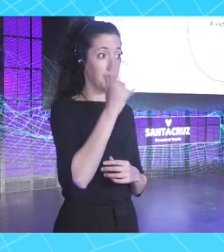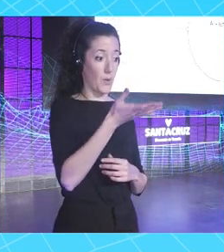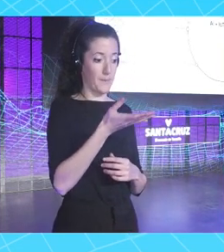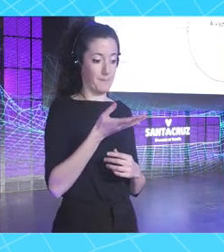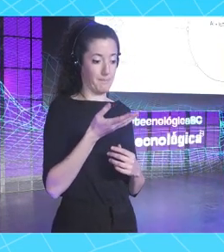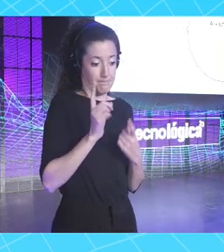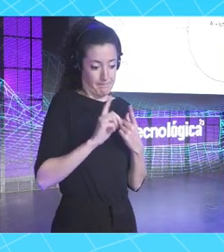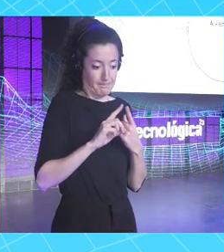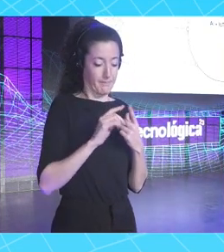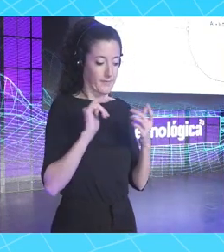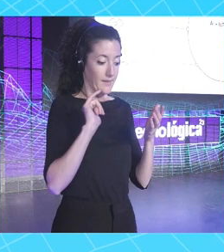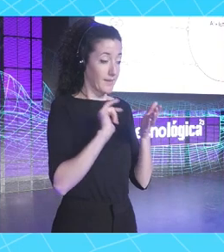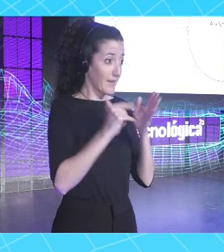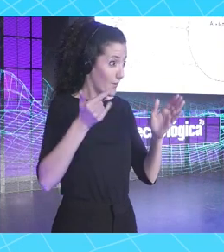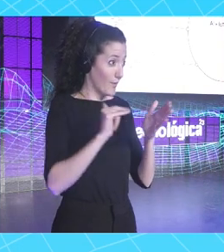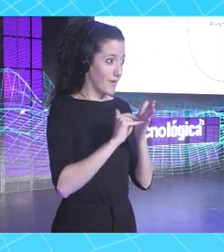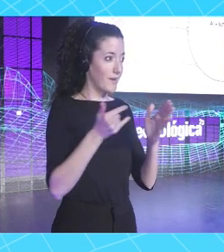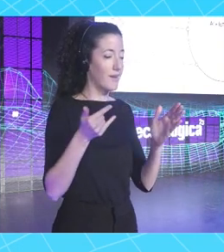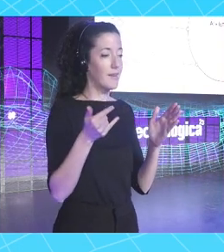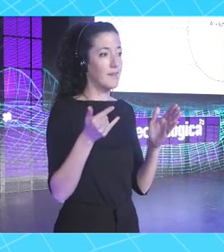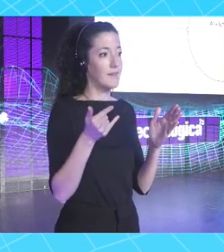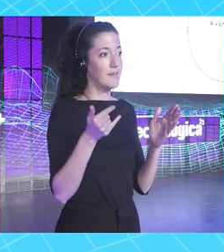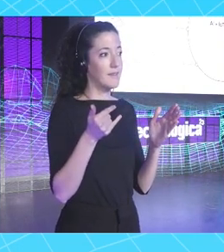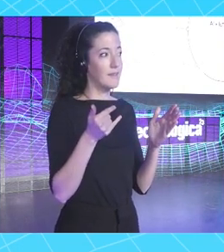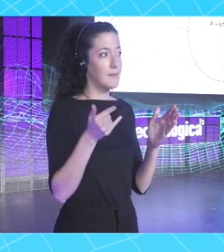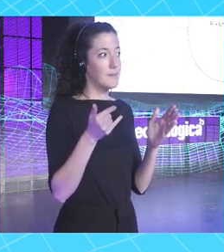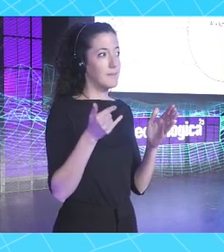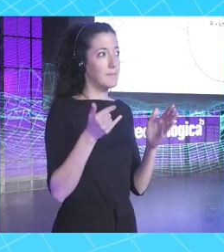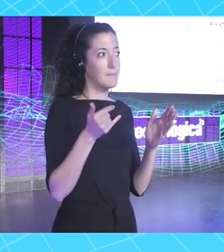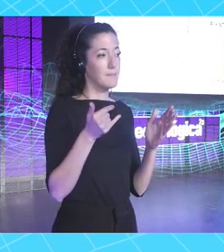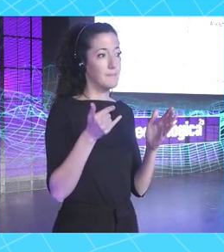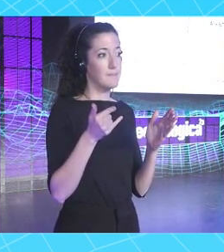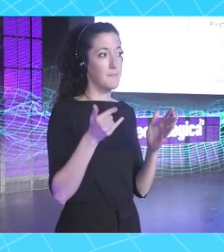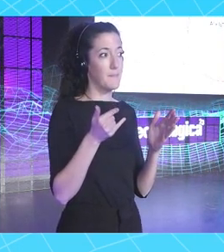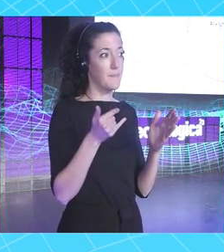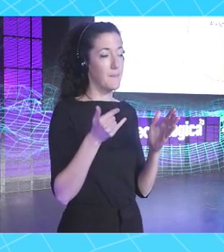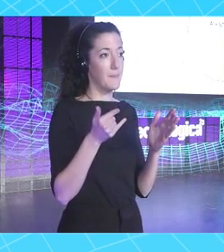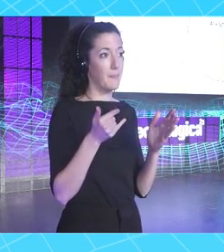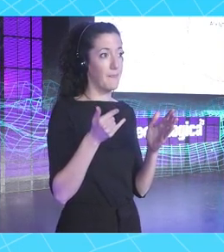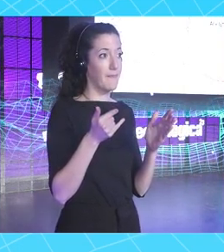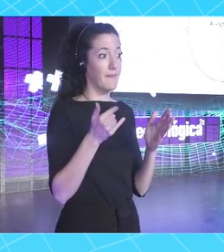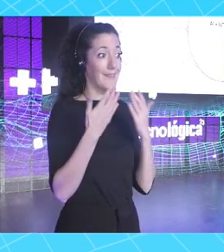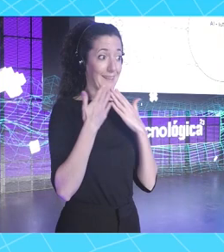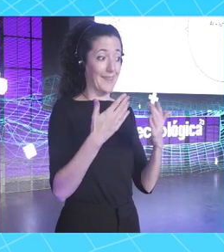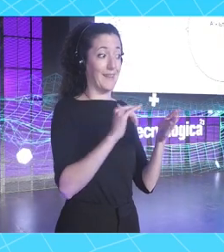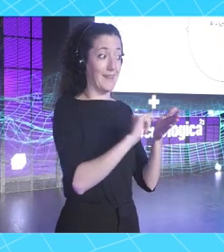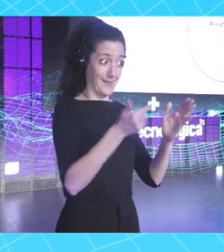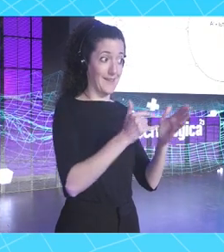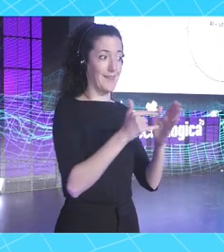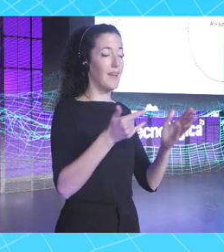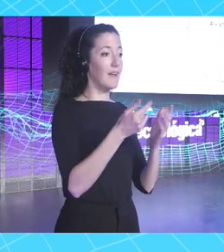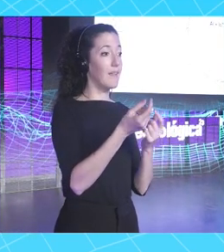tenemos que ser tenemos una manera de nos de transformar los datos en información